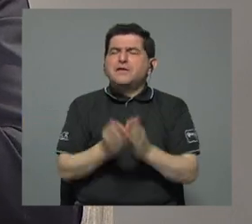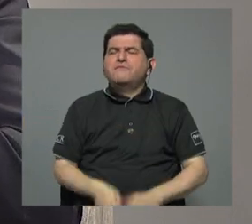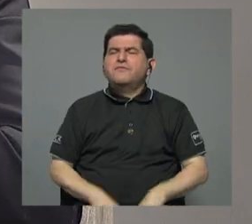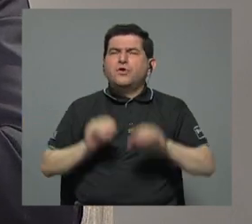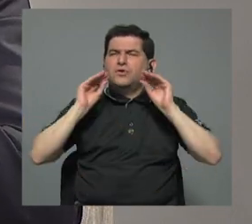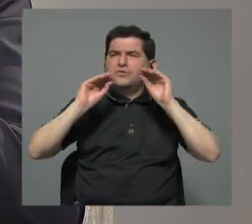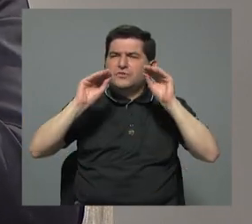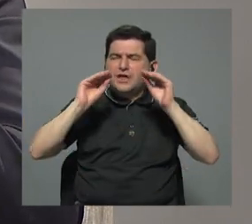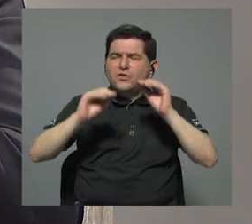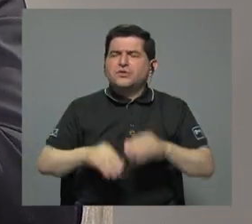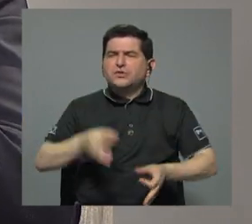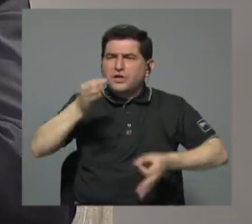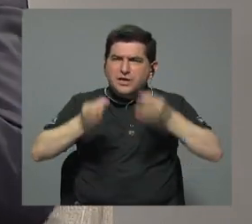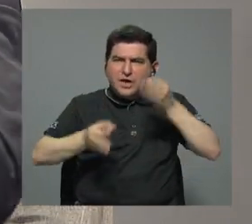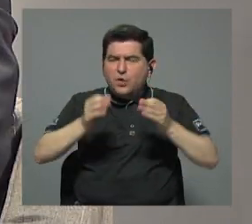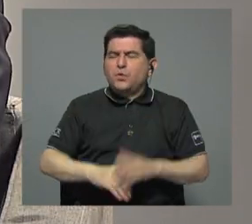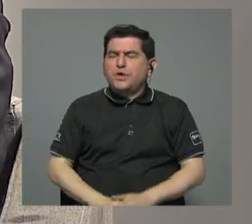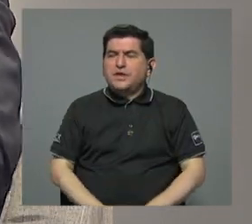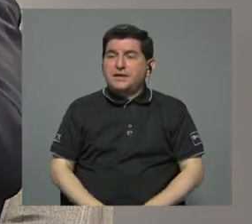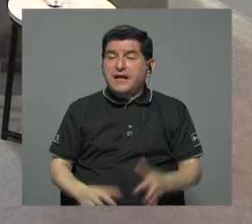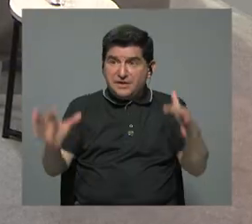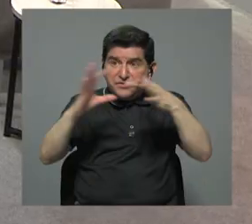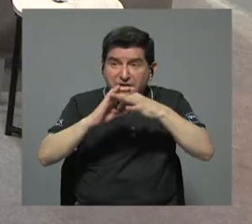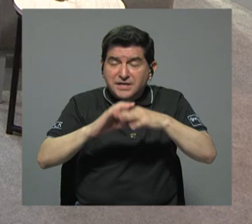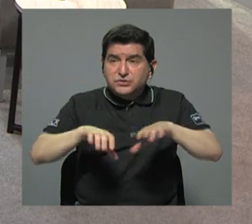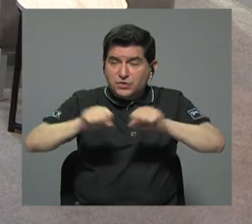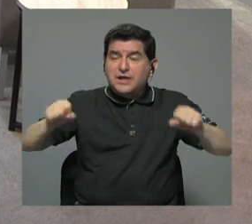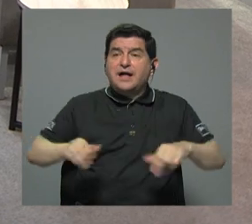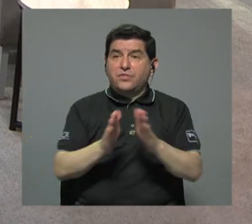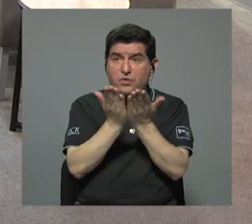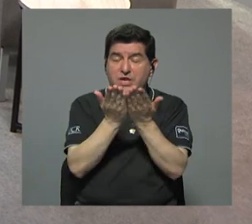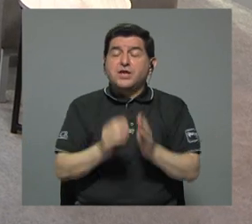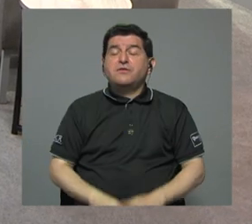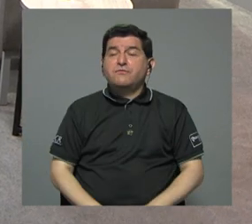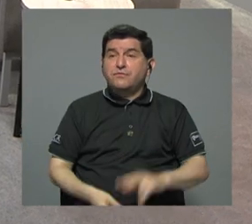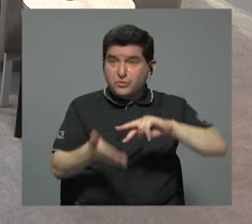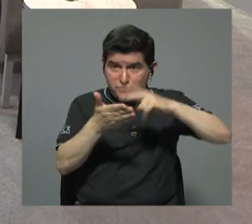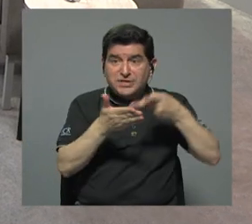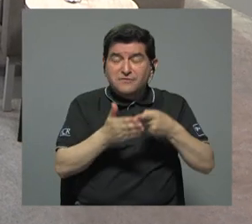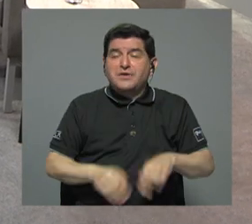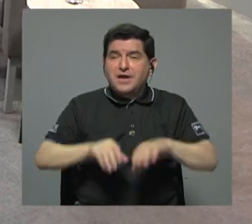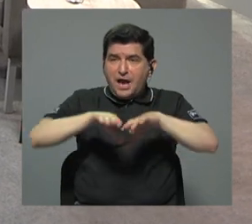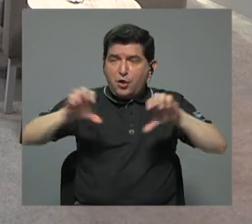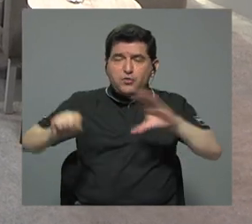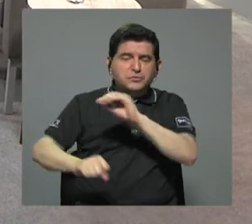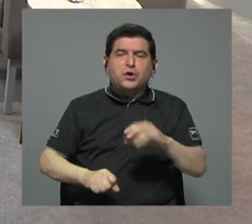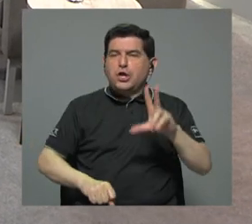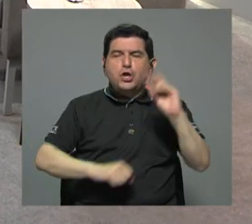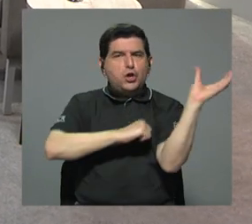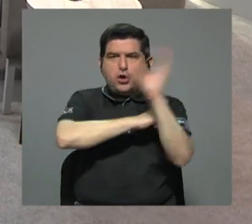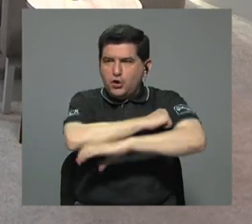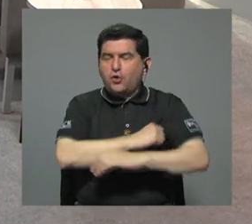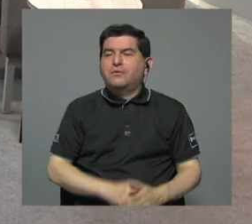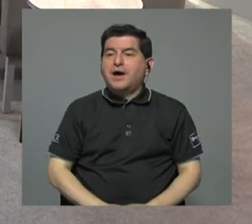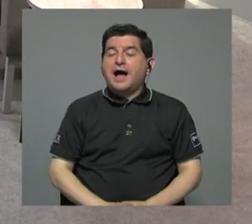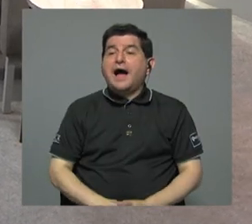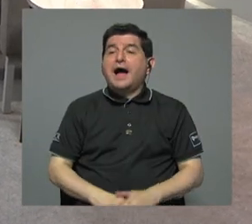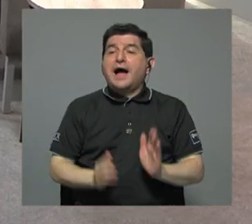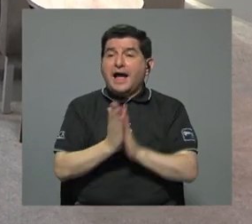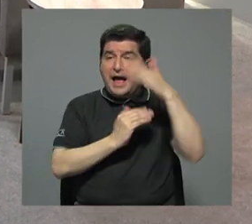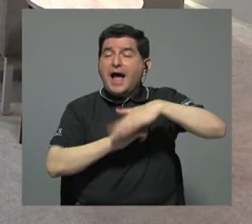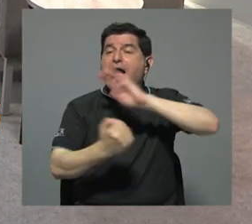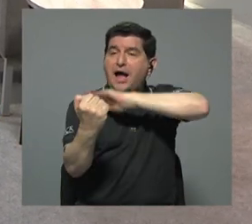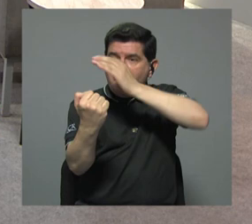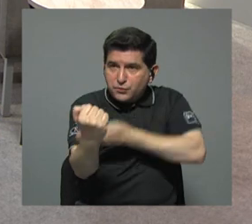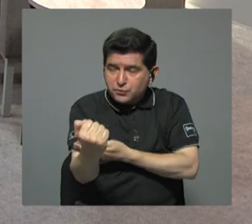sobre corrupción que viene siempre aparejado de impunidad de hecho libro se titula corrupción impunidad y explicó que la corrupción es abuso de poder y que se presenta